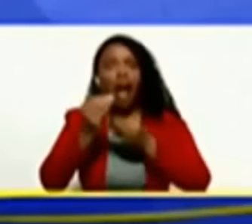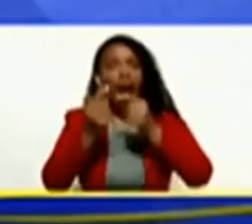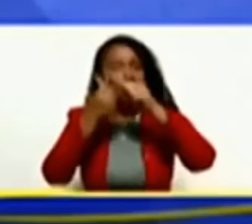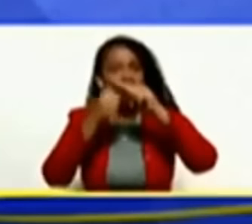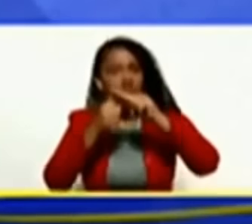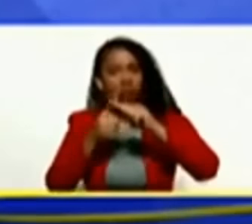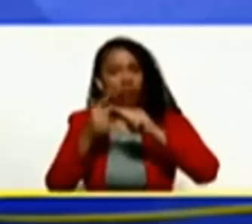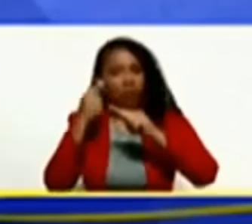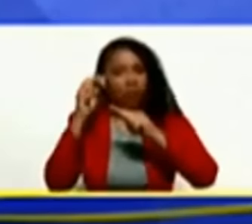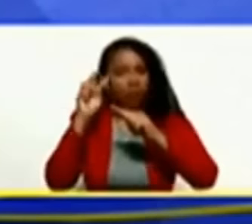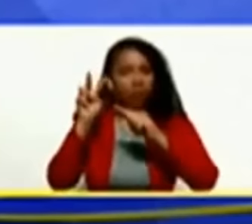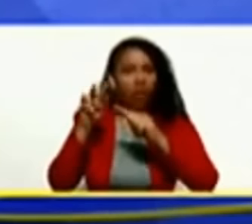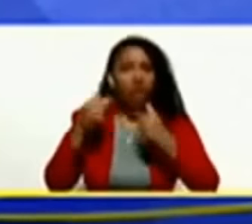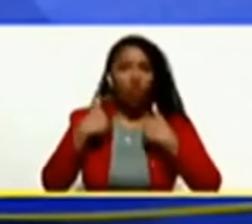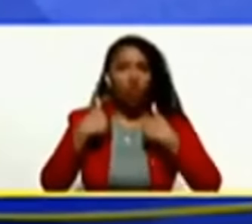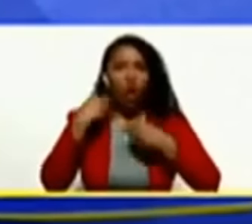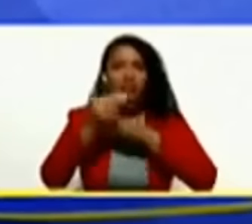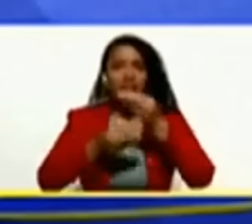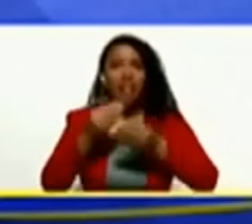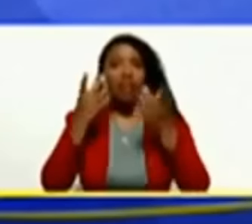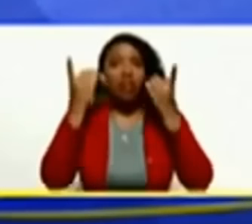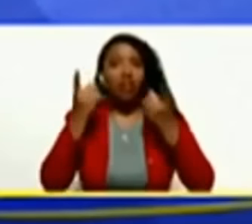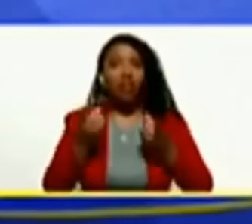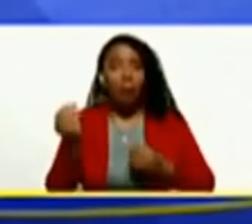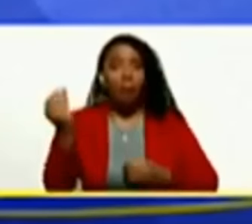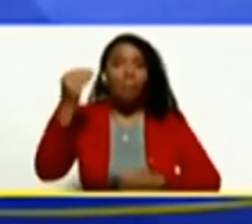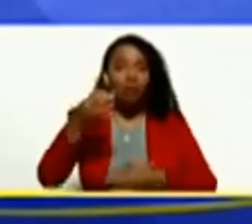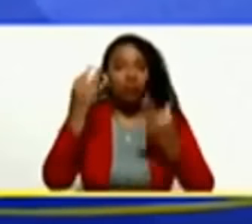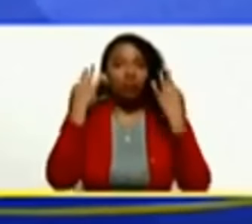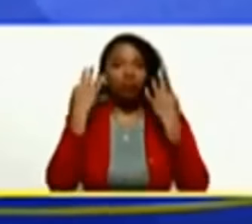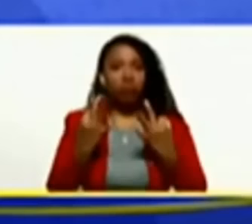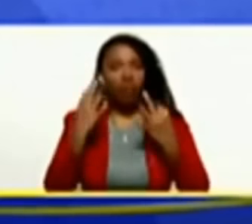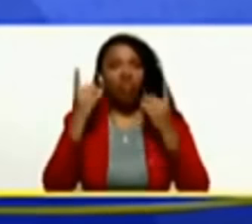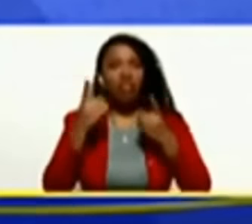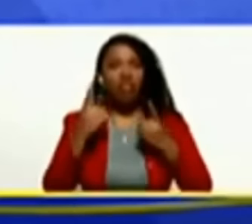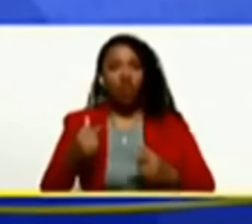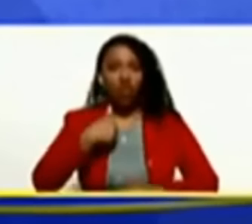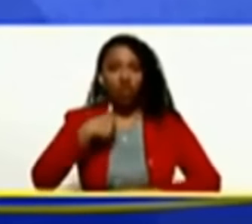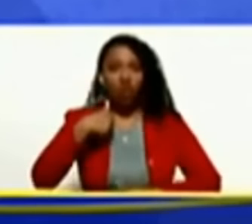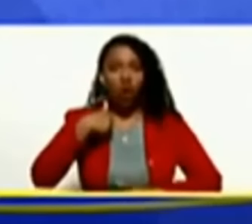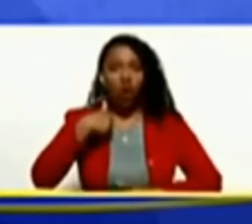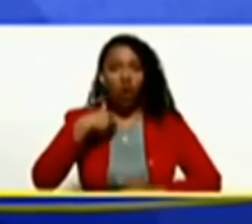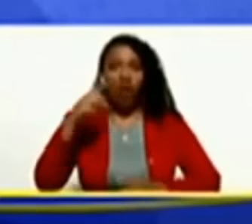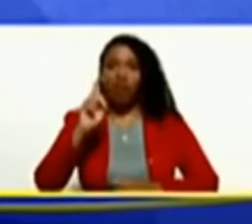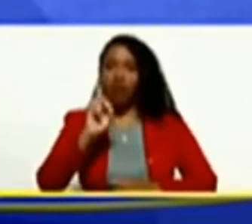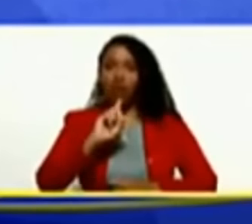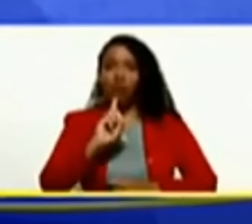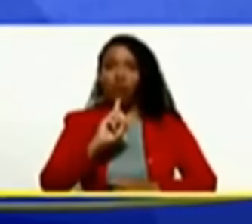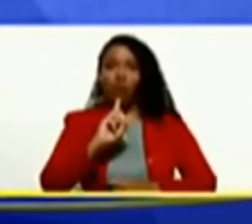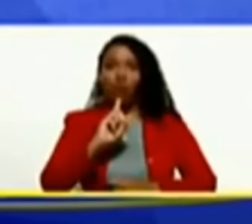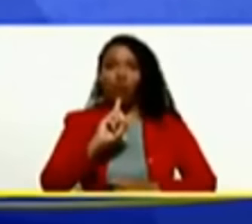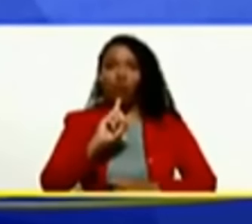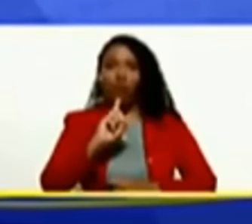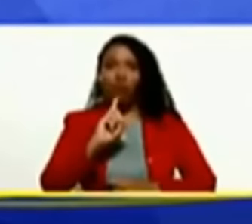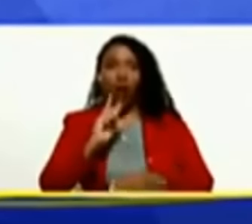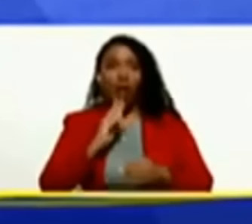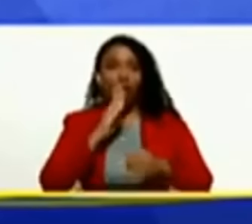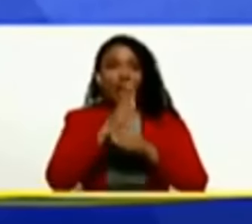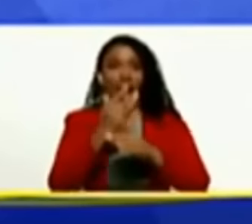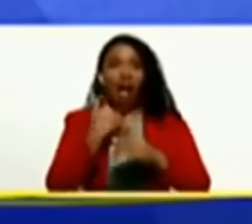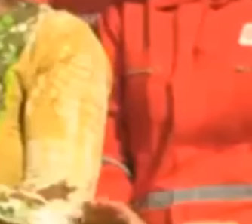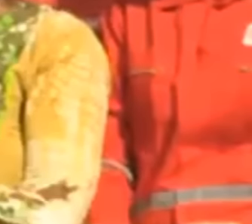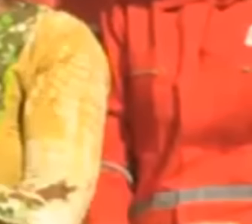las unidades militares de que se fraguaba un golpe de Estado y se atentaba contra la institución castrense, y la prueba era el titular que destacaba